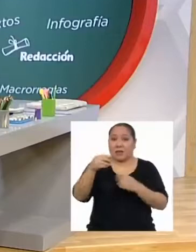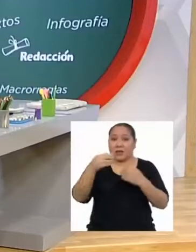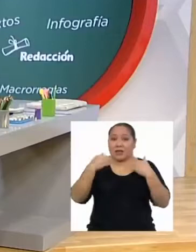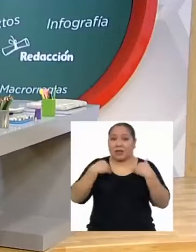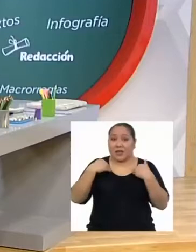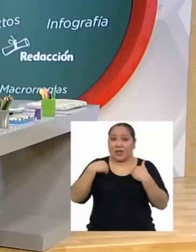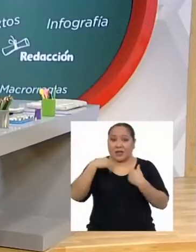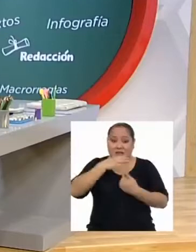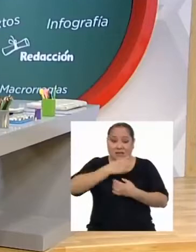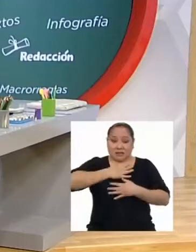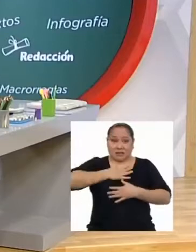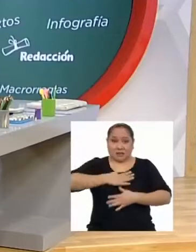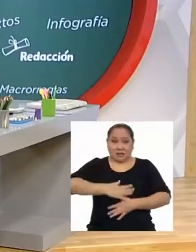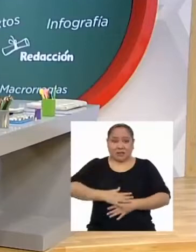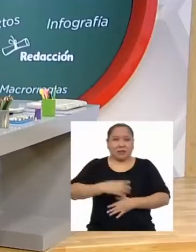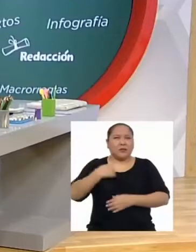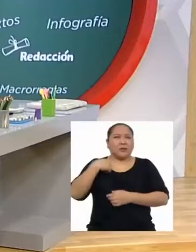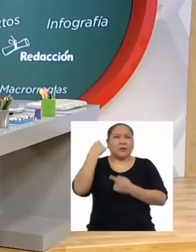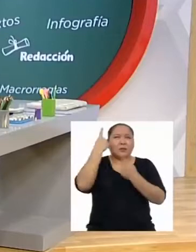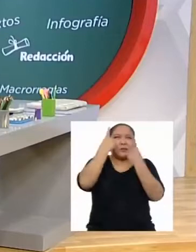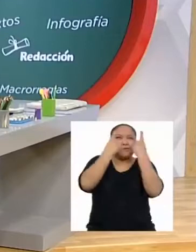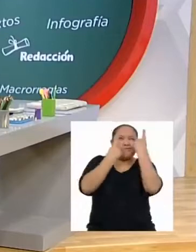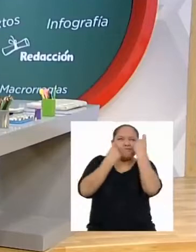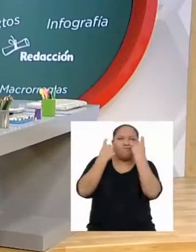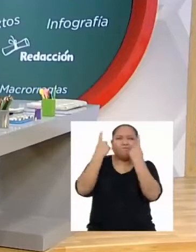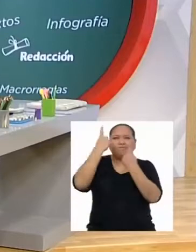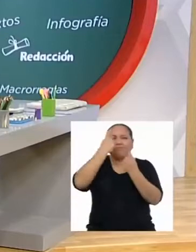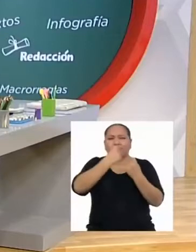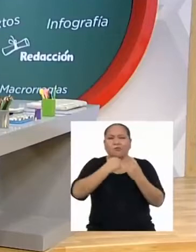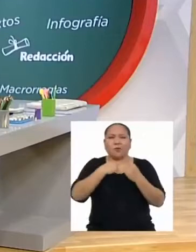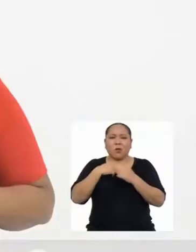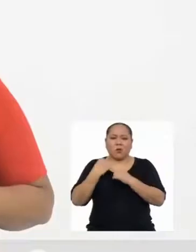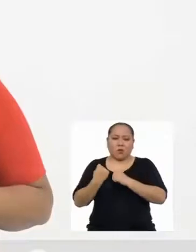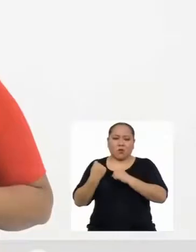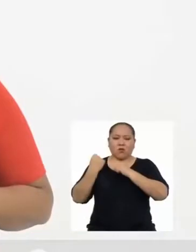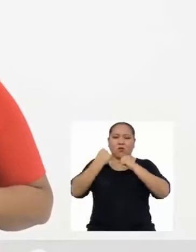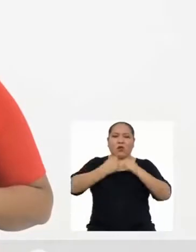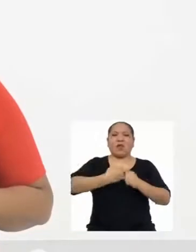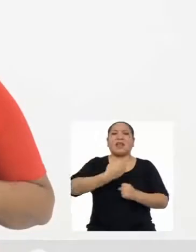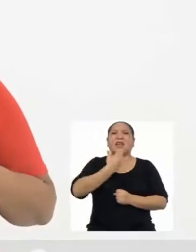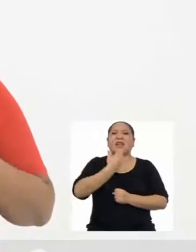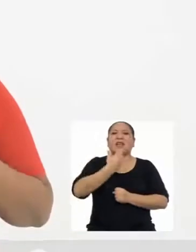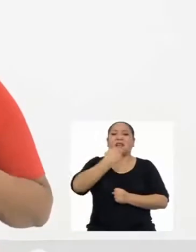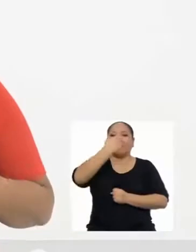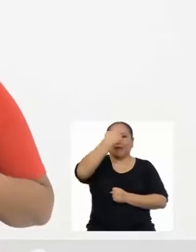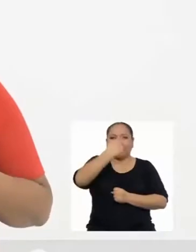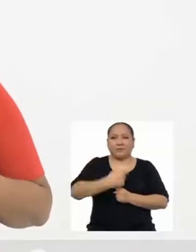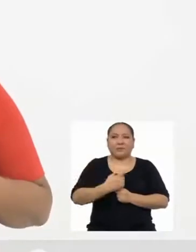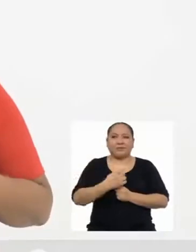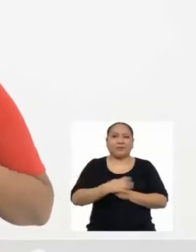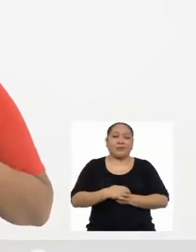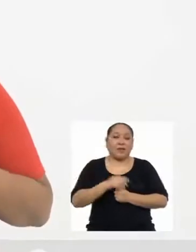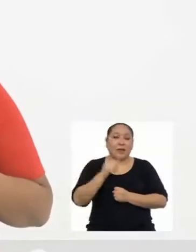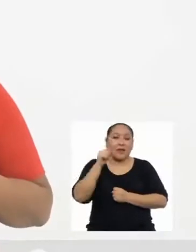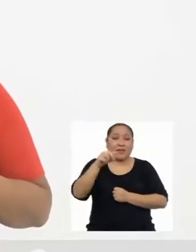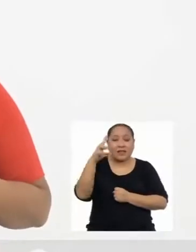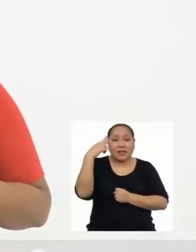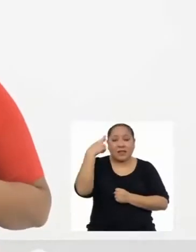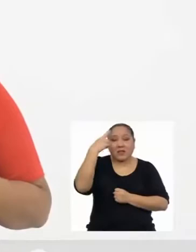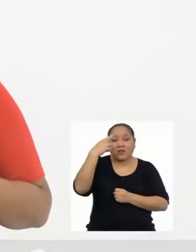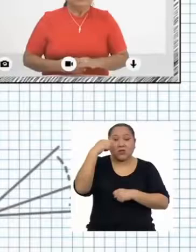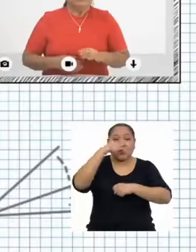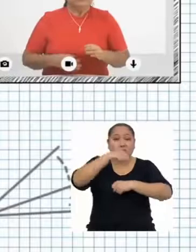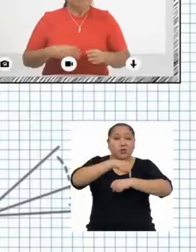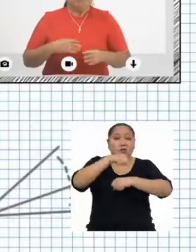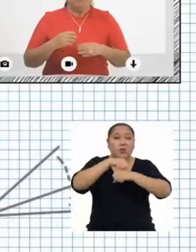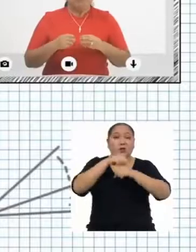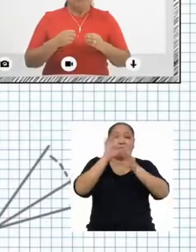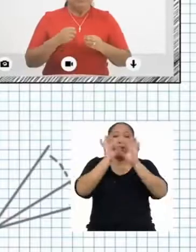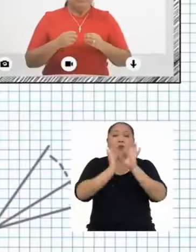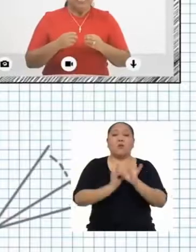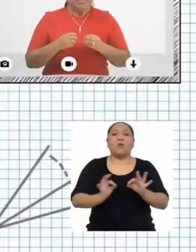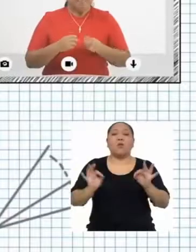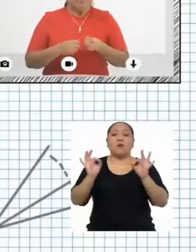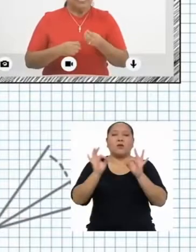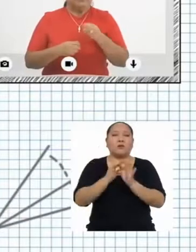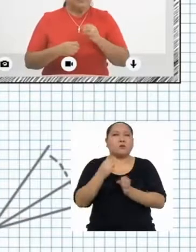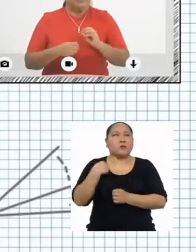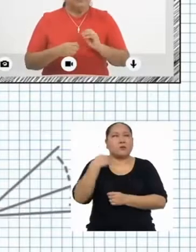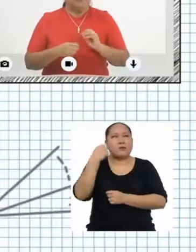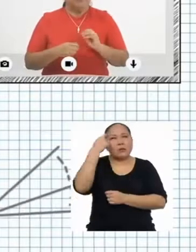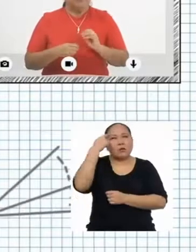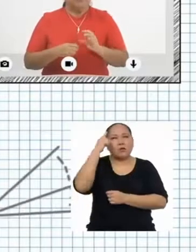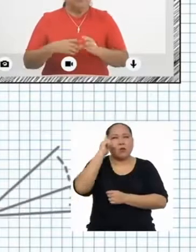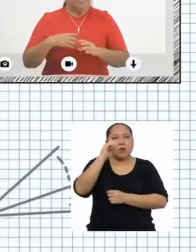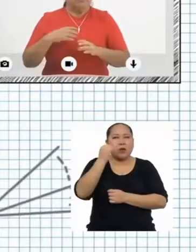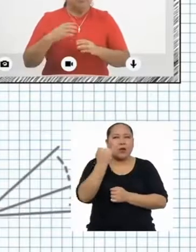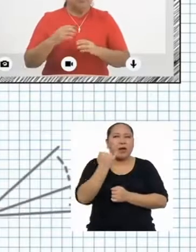a cuestionarse y reafirmar quiénes son. Por eso es una etapa tan compleja. Se me ocurre una idea